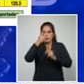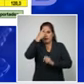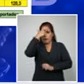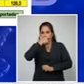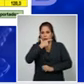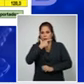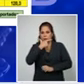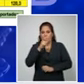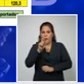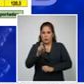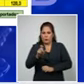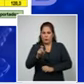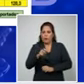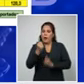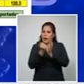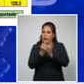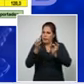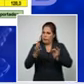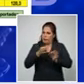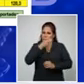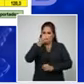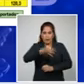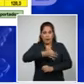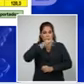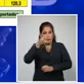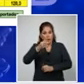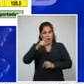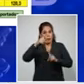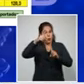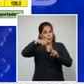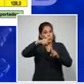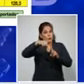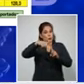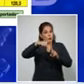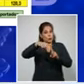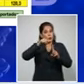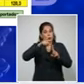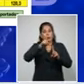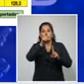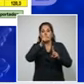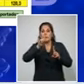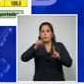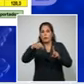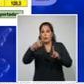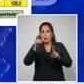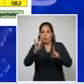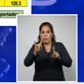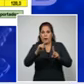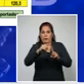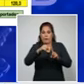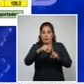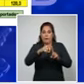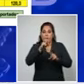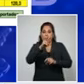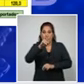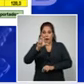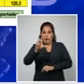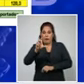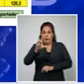Como siempre ratificamos, Las Tunas con una tasa de 19,9, Villa Clara